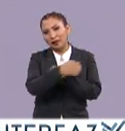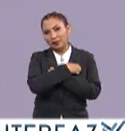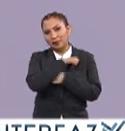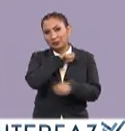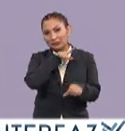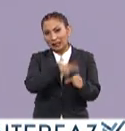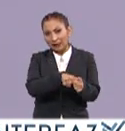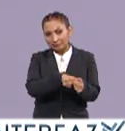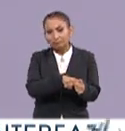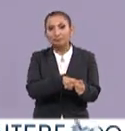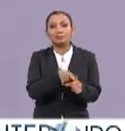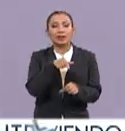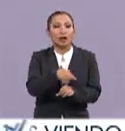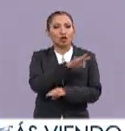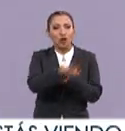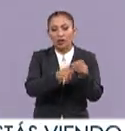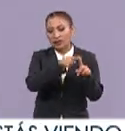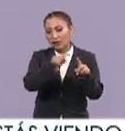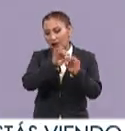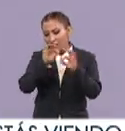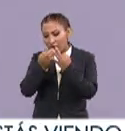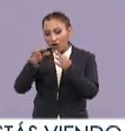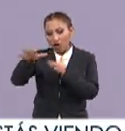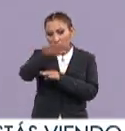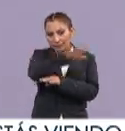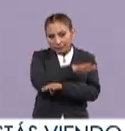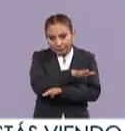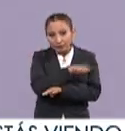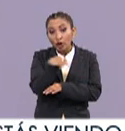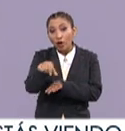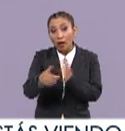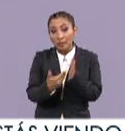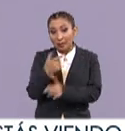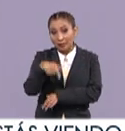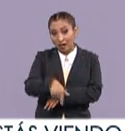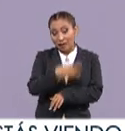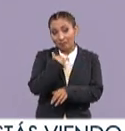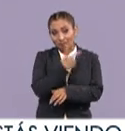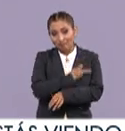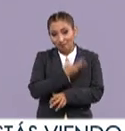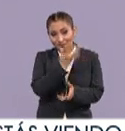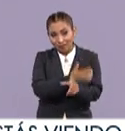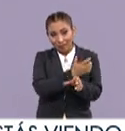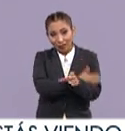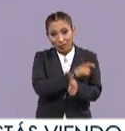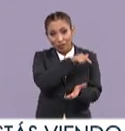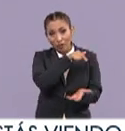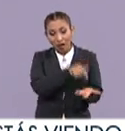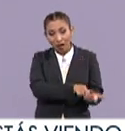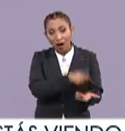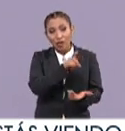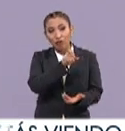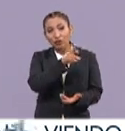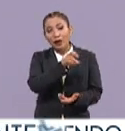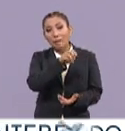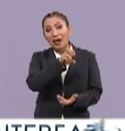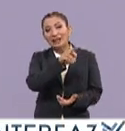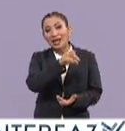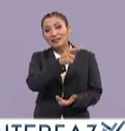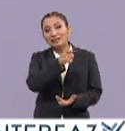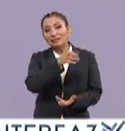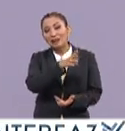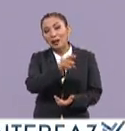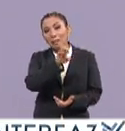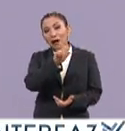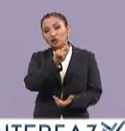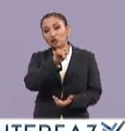la educación especial y todas sus diferentes variantes. Y esta mañana tenemos el placer de que nos acompañe en el estudio la doctora María Esther